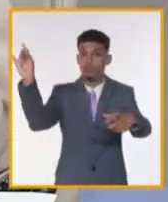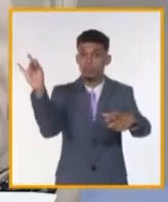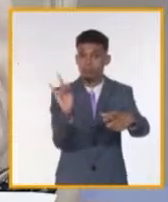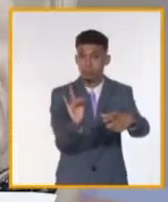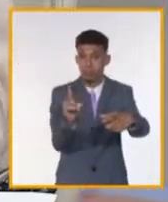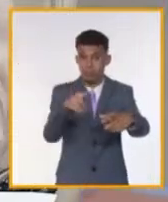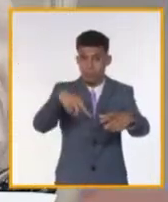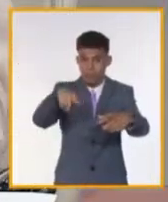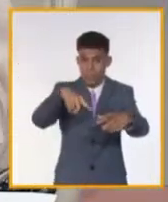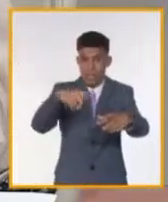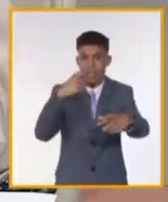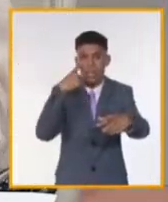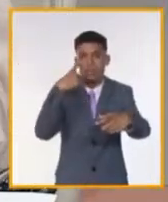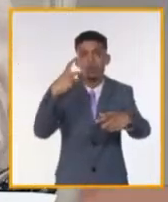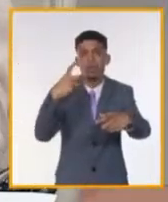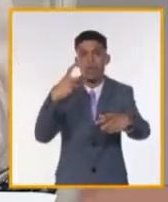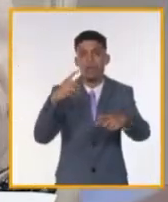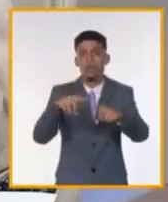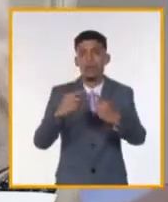totalmente